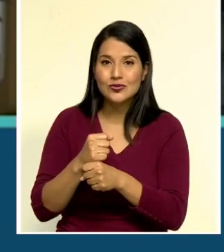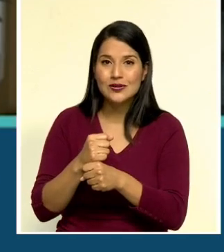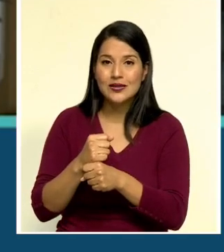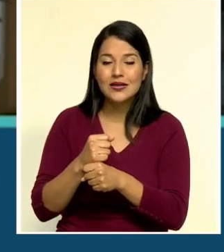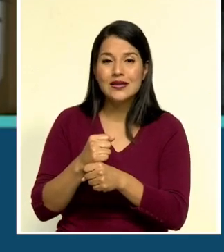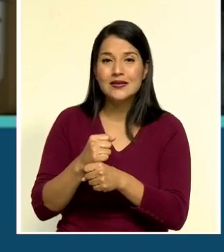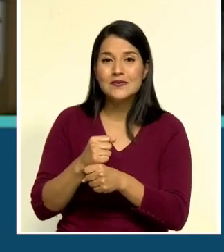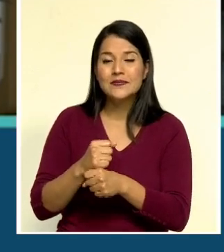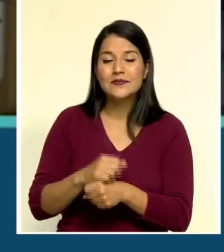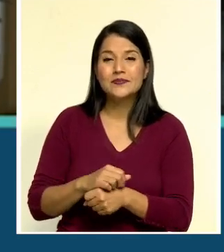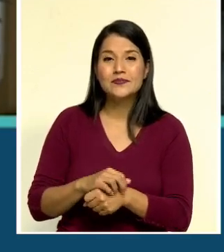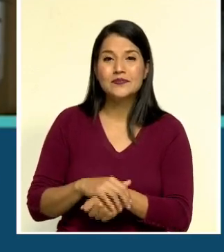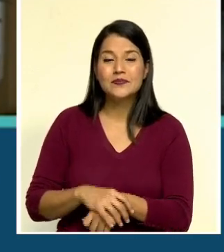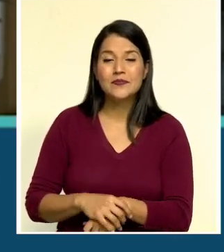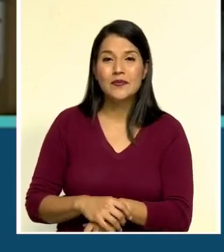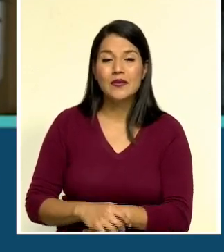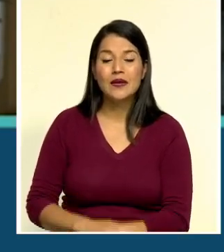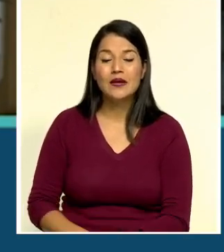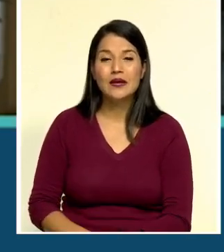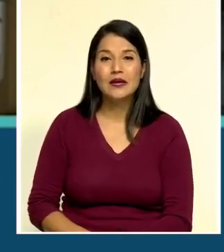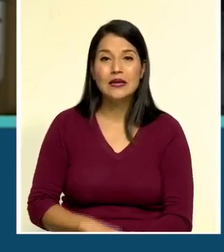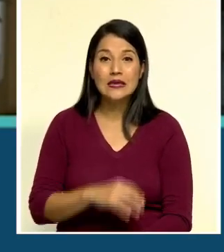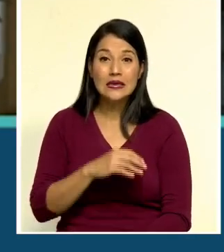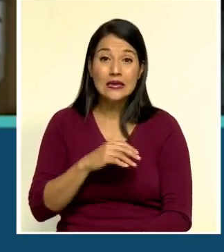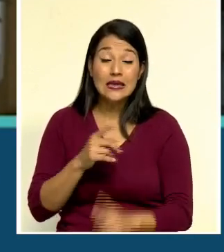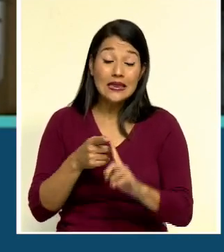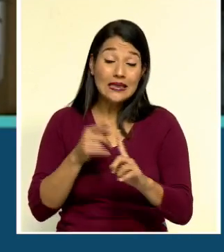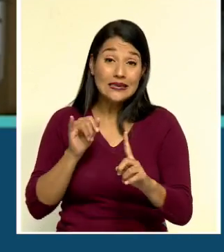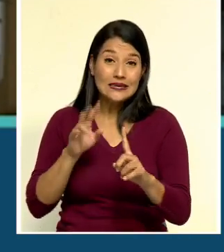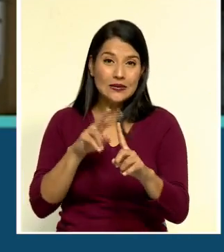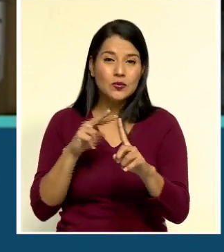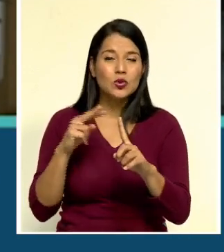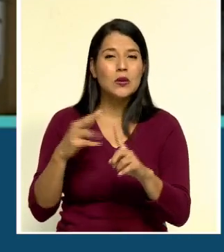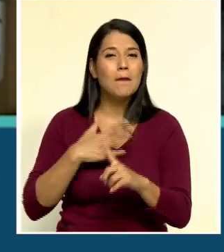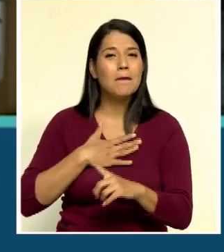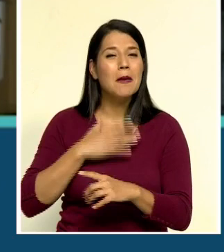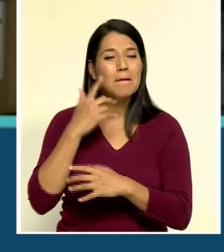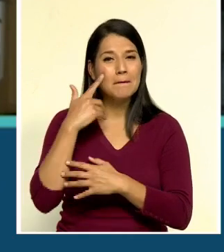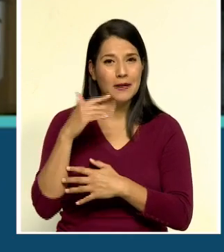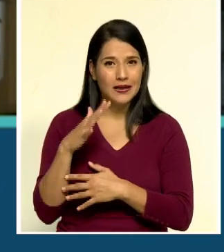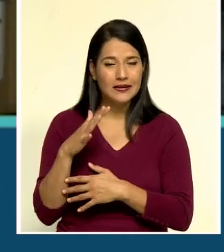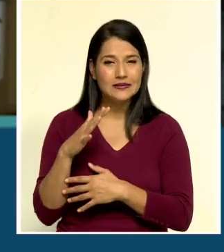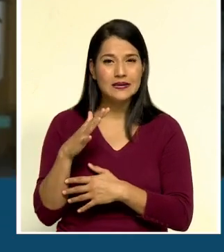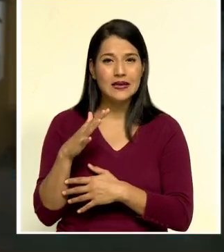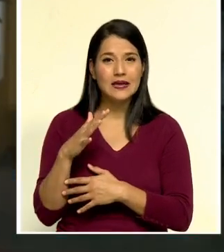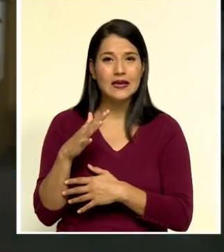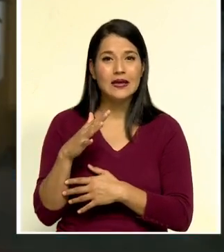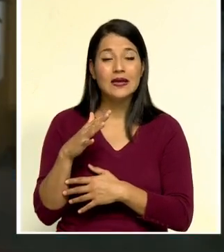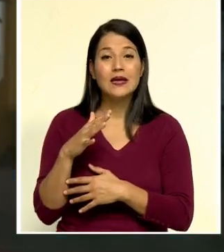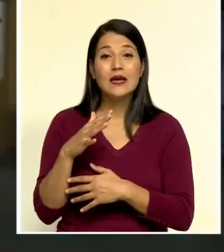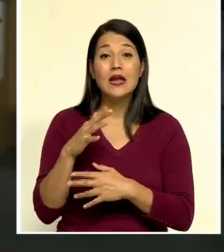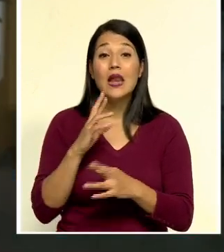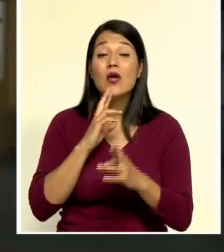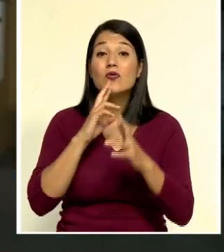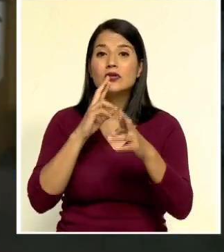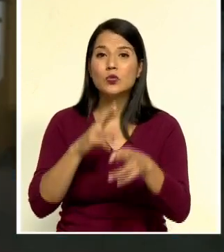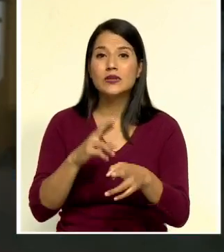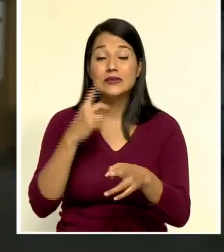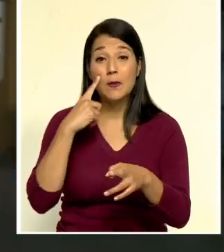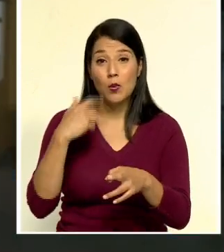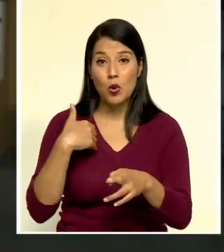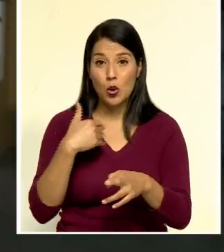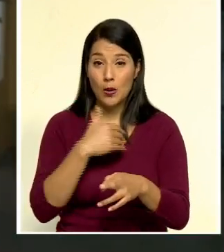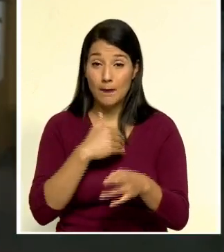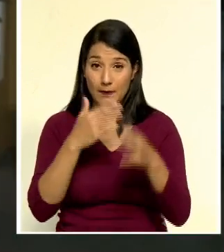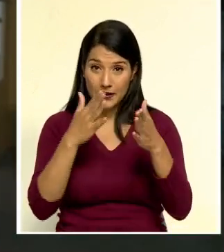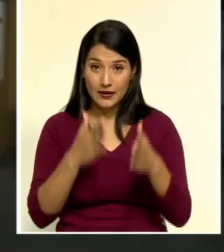implementaba don Carlos Alvarado. En ese sentido, me parece que la resolución del ministro obedece a